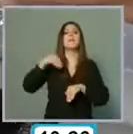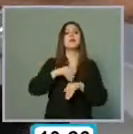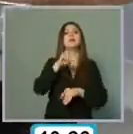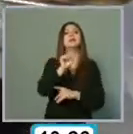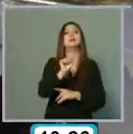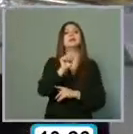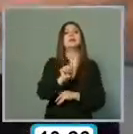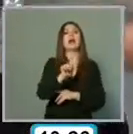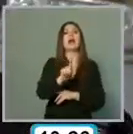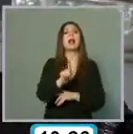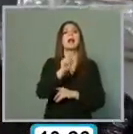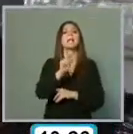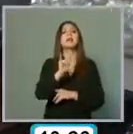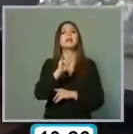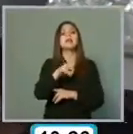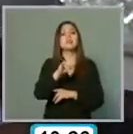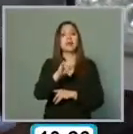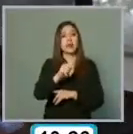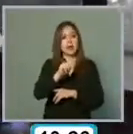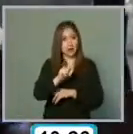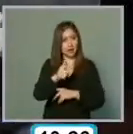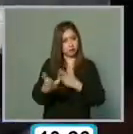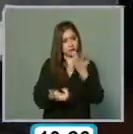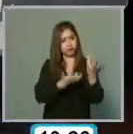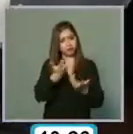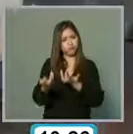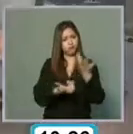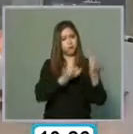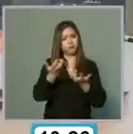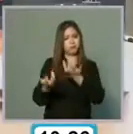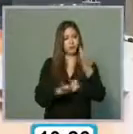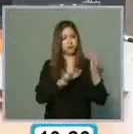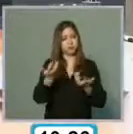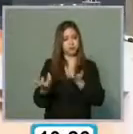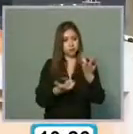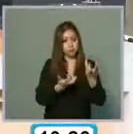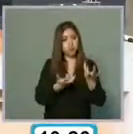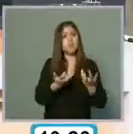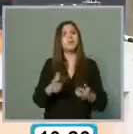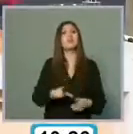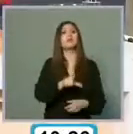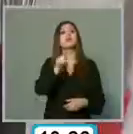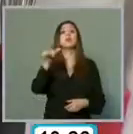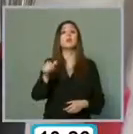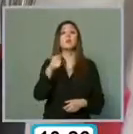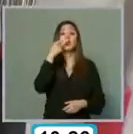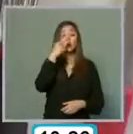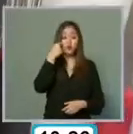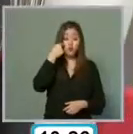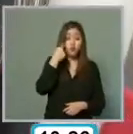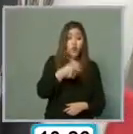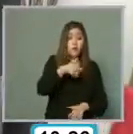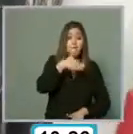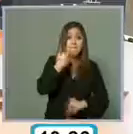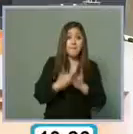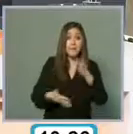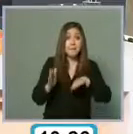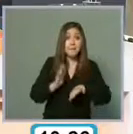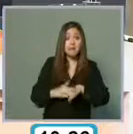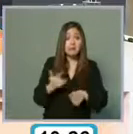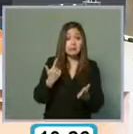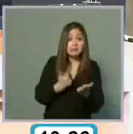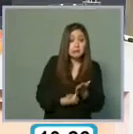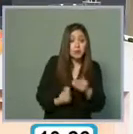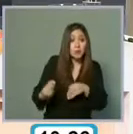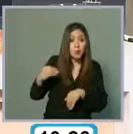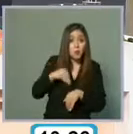aquí la vamos poniendo. Tú tranquis. Tú tranquis, exactamente, Andrés. Ahora, si yo veo que de repente le falta más aceite, lo que voy a optar va a ser